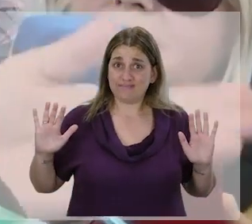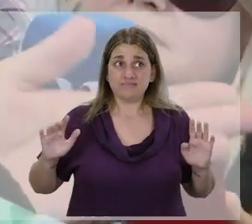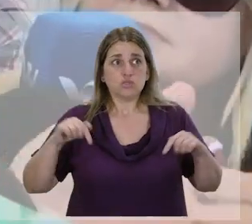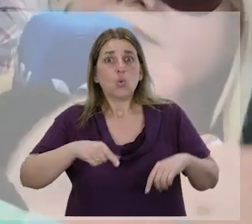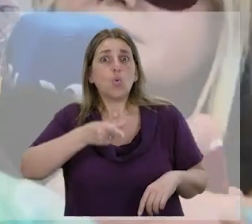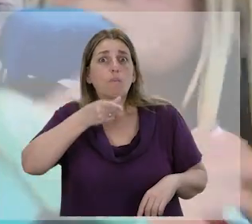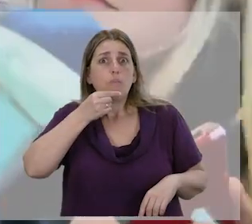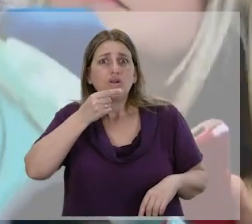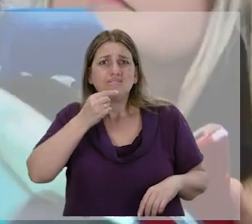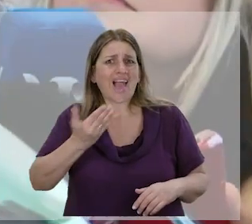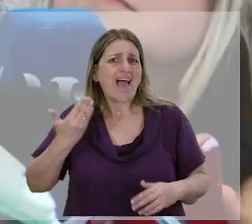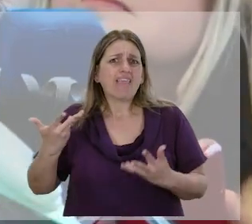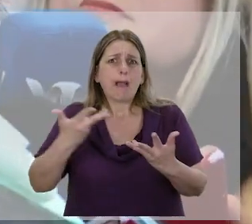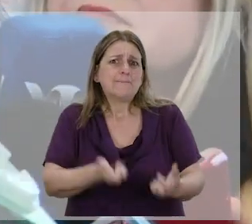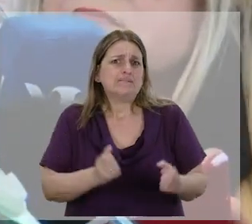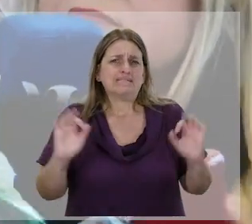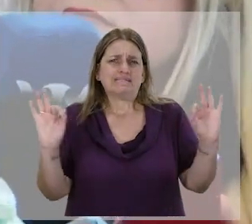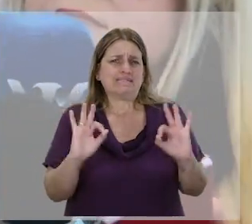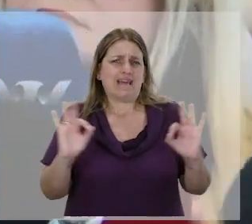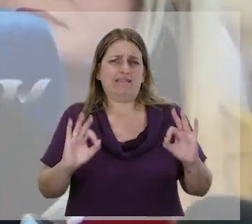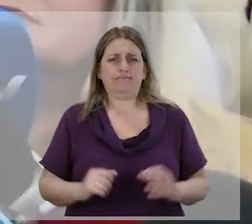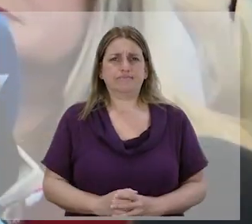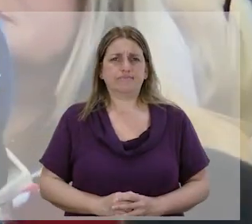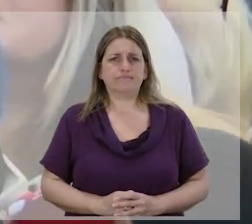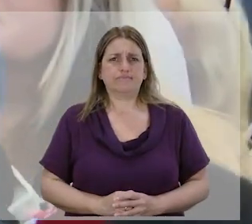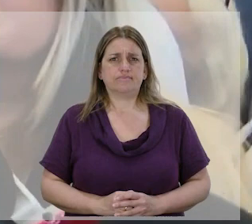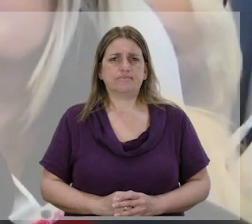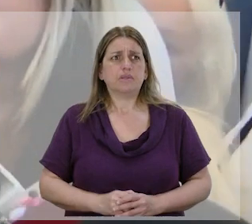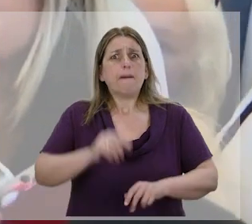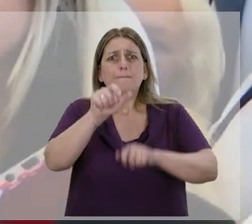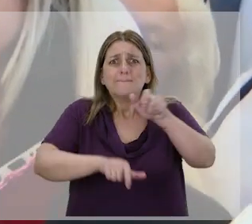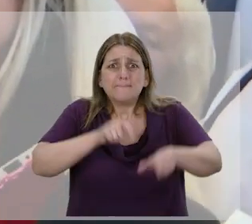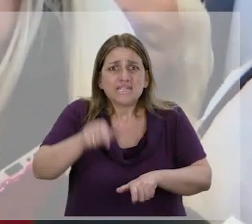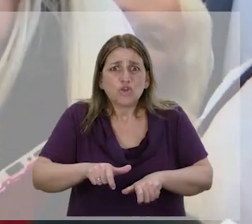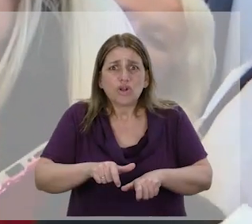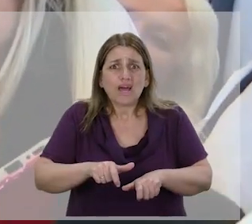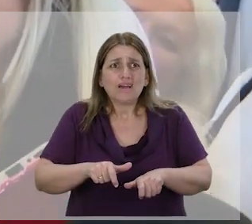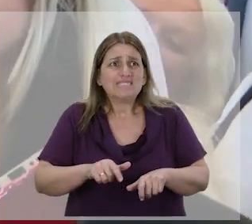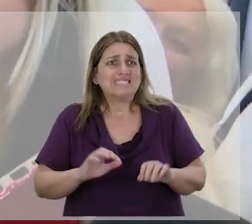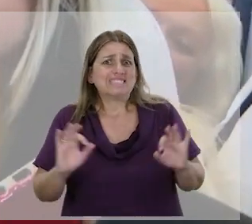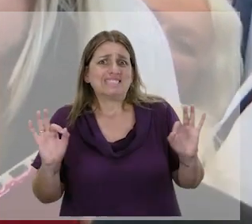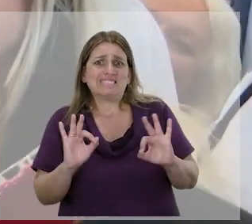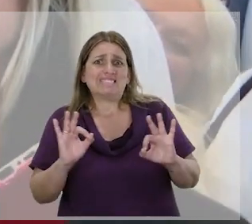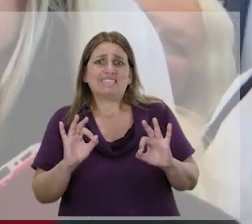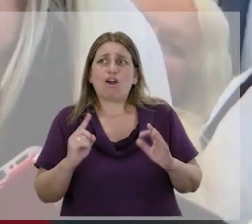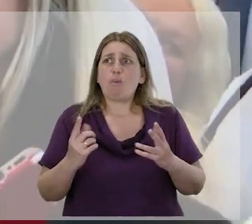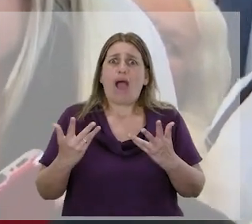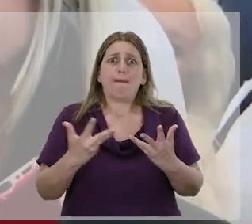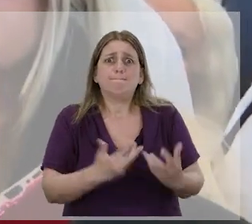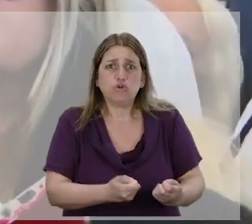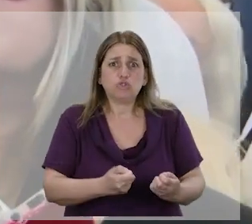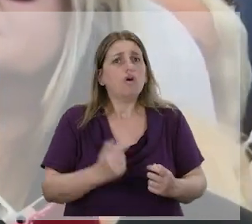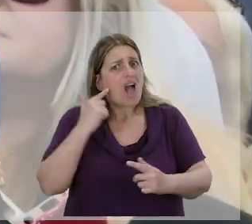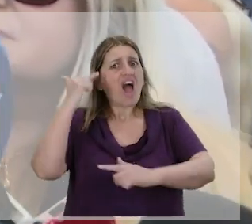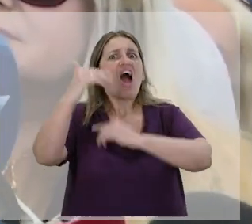Notoriamente, ustedes que son acá de Colonia, la policía no sentía ningún tipo de respaldo. El ciudadano se sentía